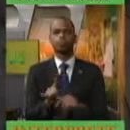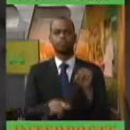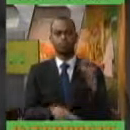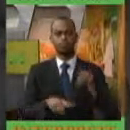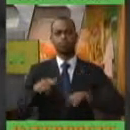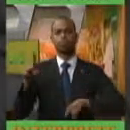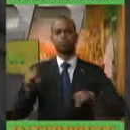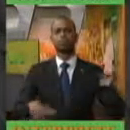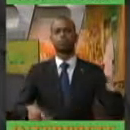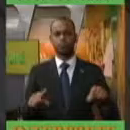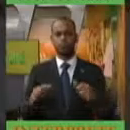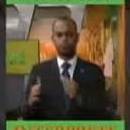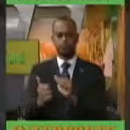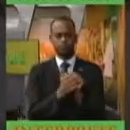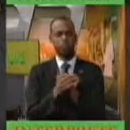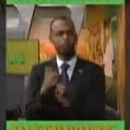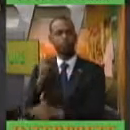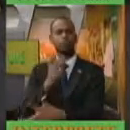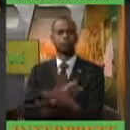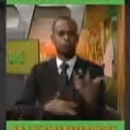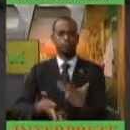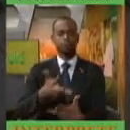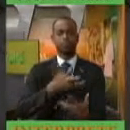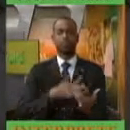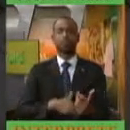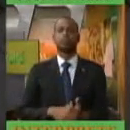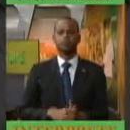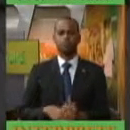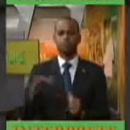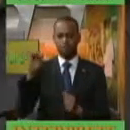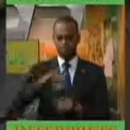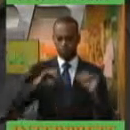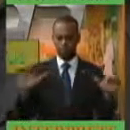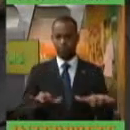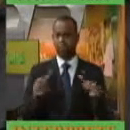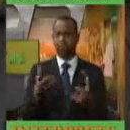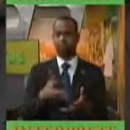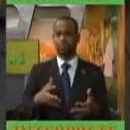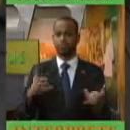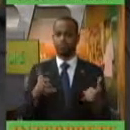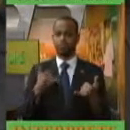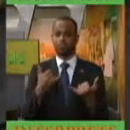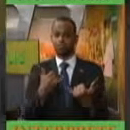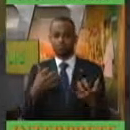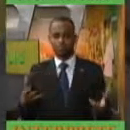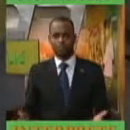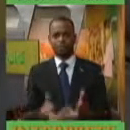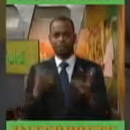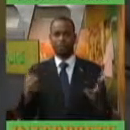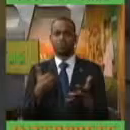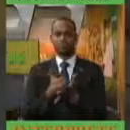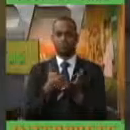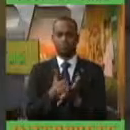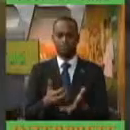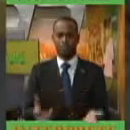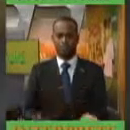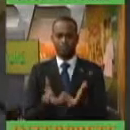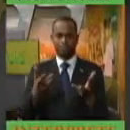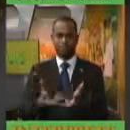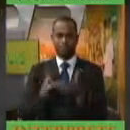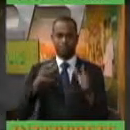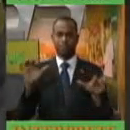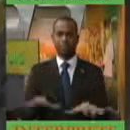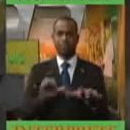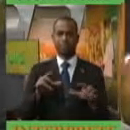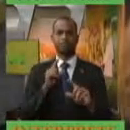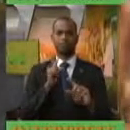diversidad, en convivencia. Entonces es el trabajo que están haciendo los compañeros desde abajo, facilitando esto